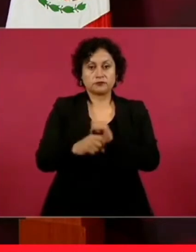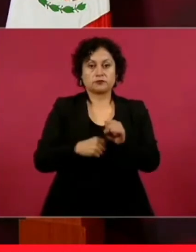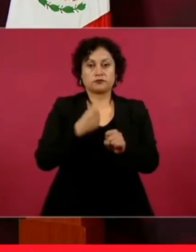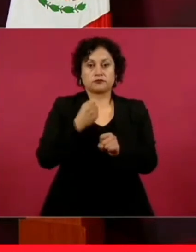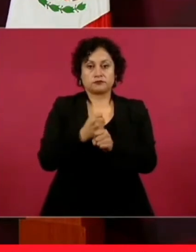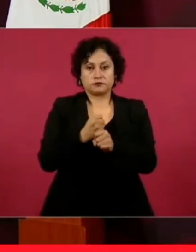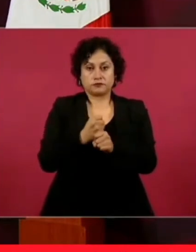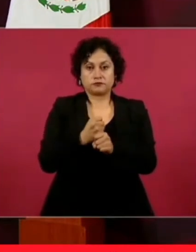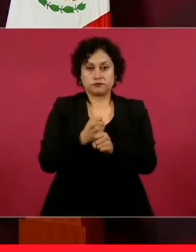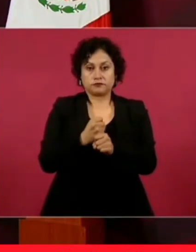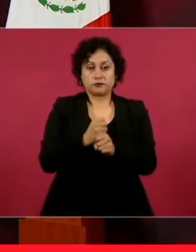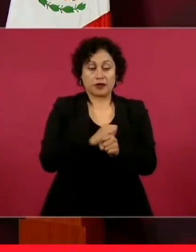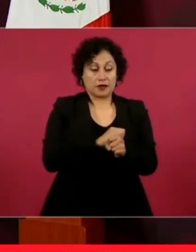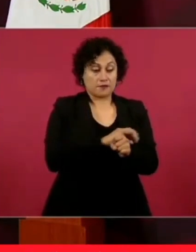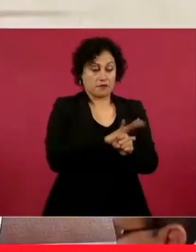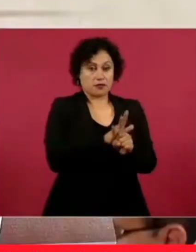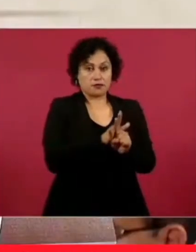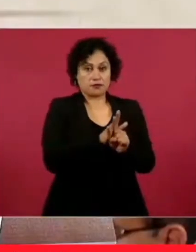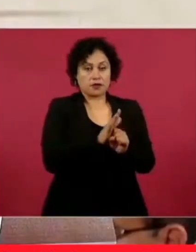19% con la pandemia.